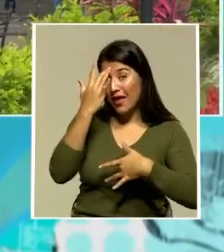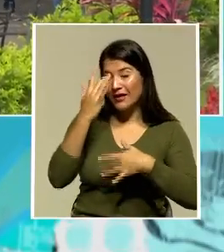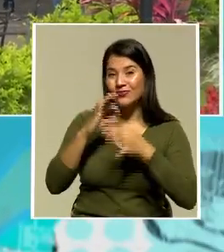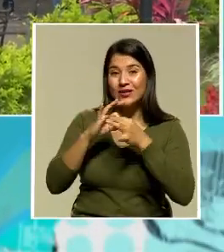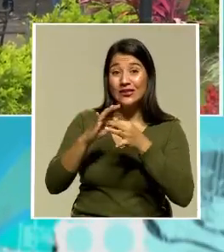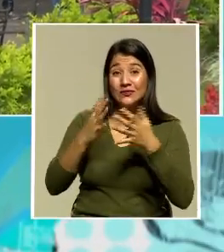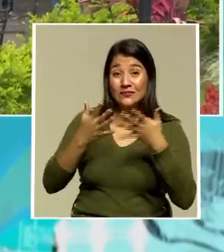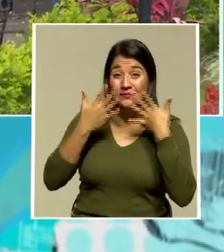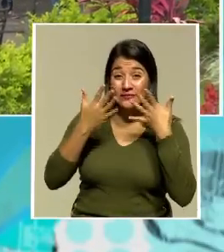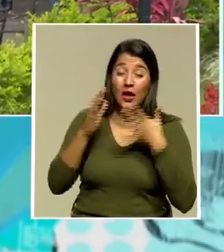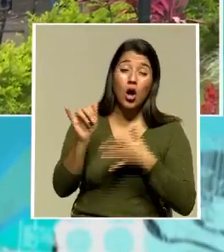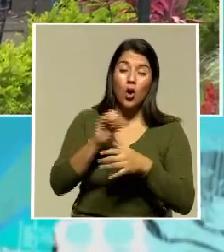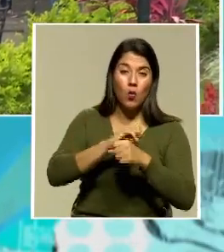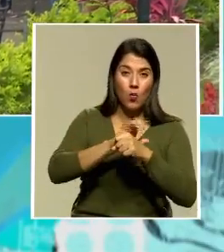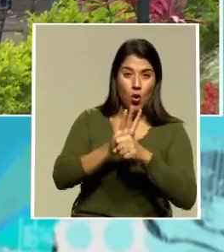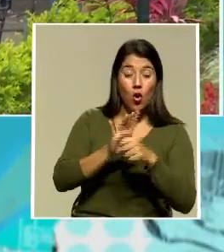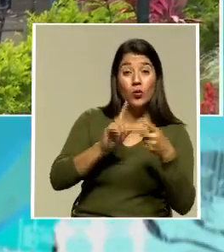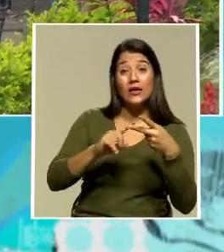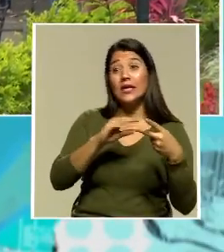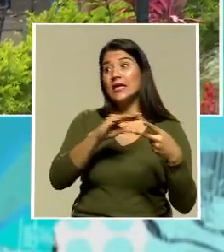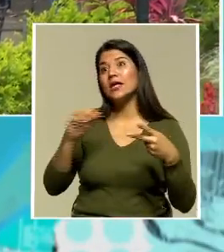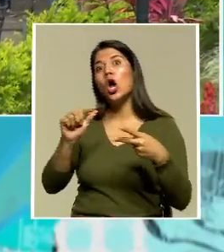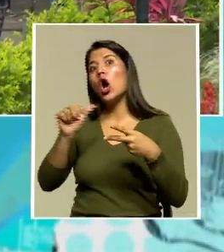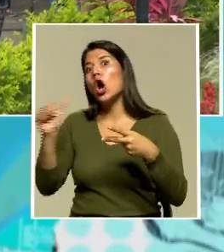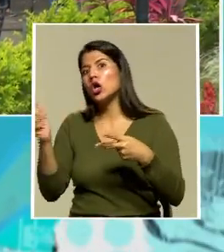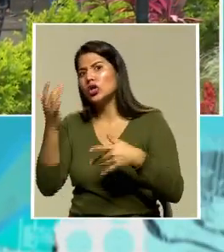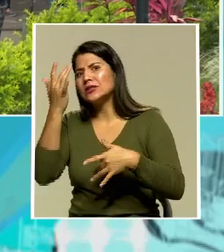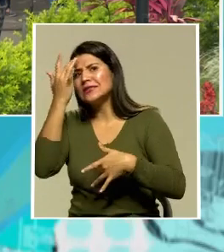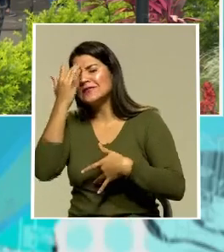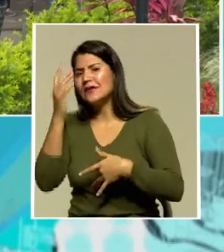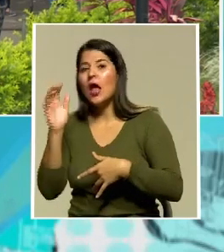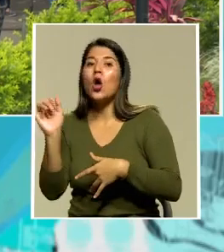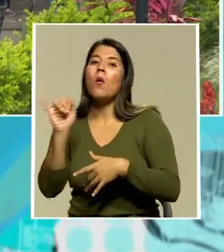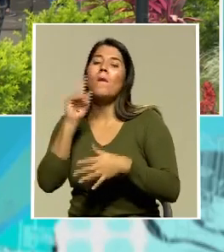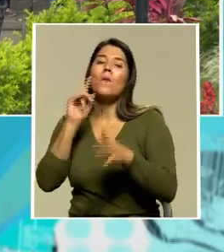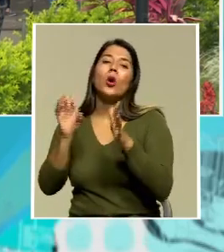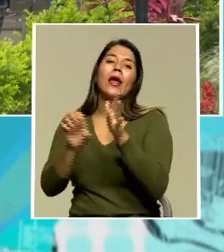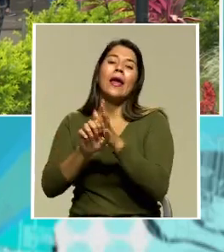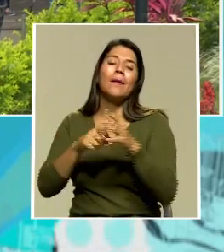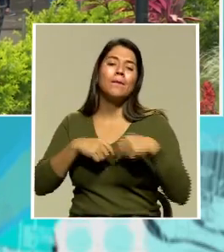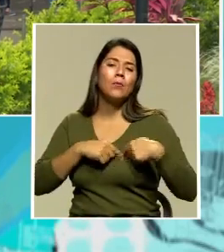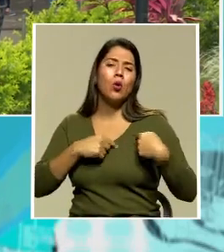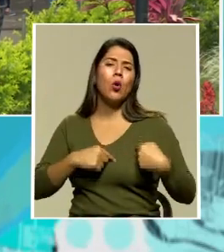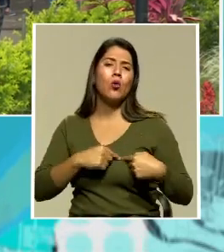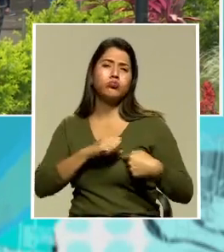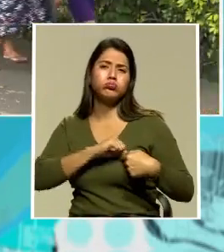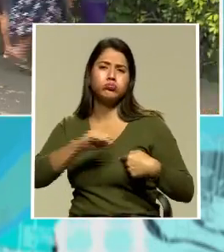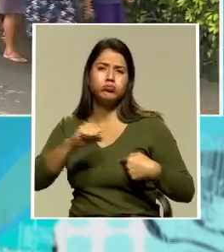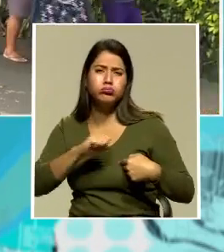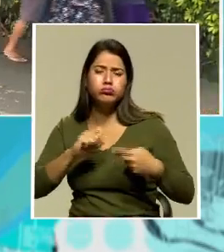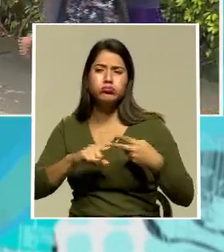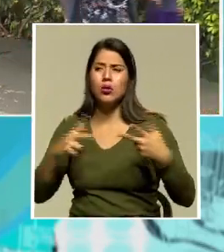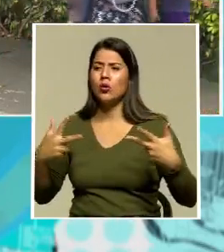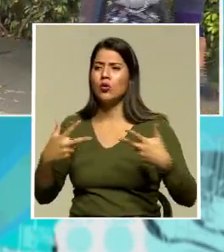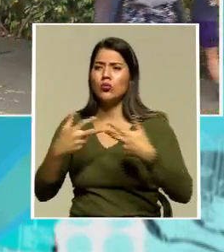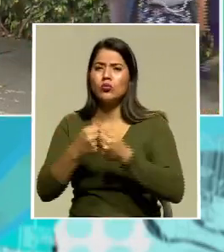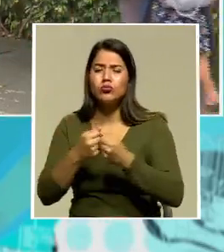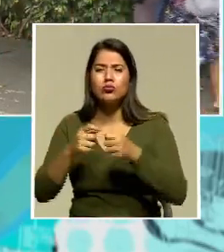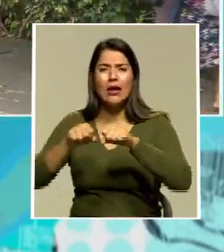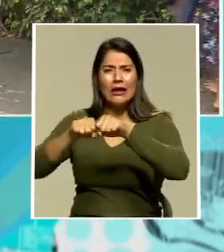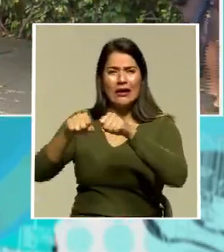y la patología que es no COVID, que son los infartos, accidentes de tránsito con sus